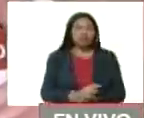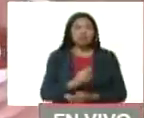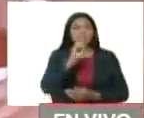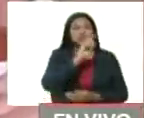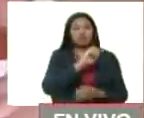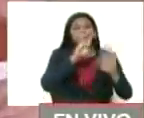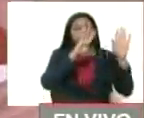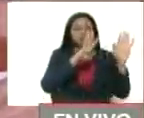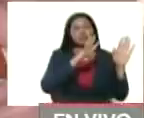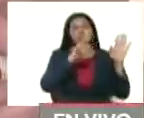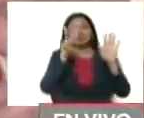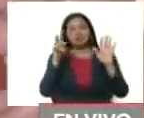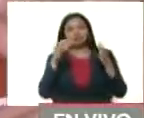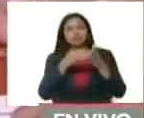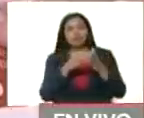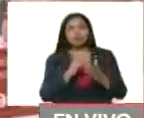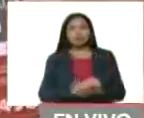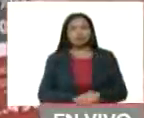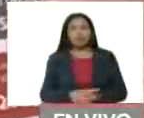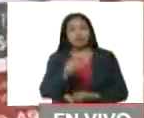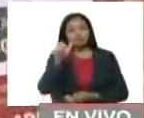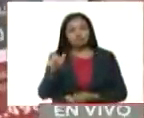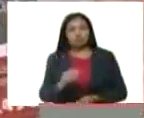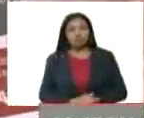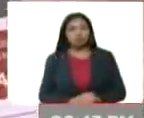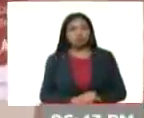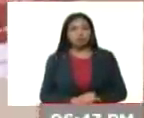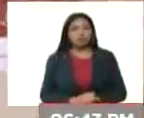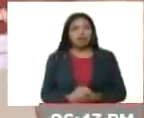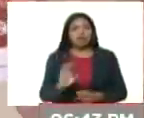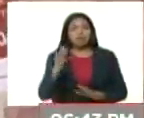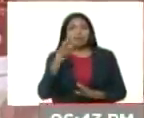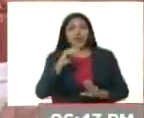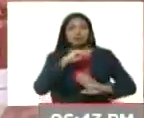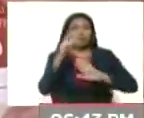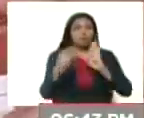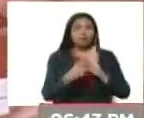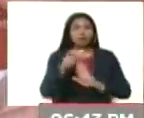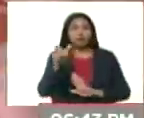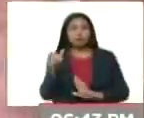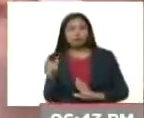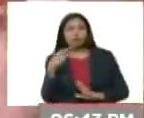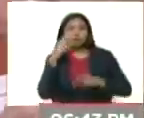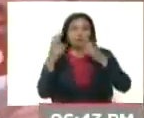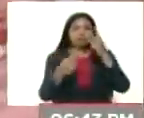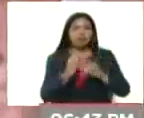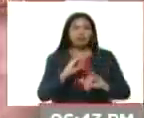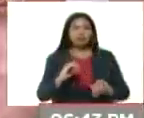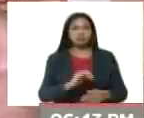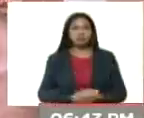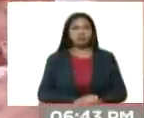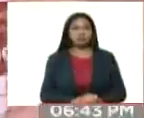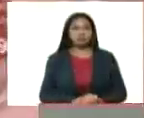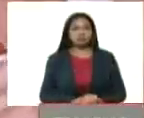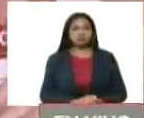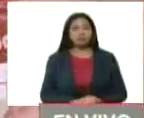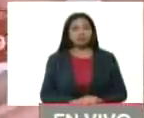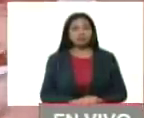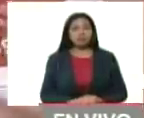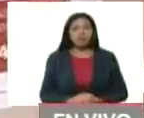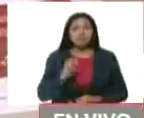casi 148.000 personas, casi el 100% de esas personas. De allí